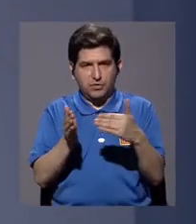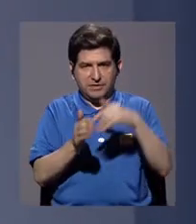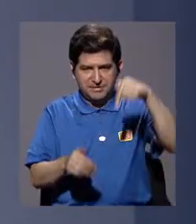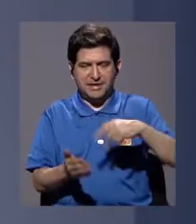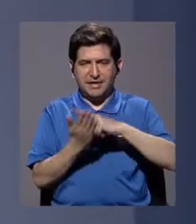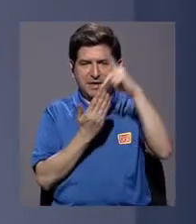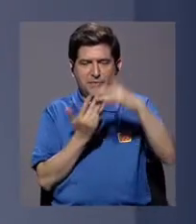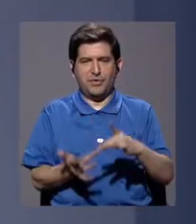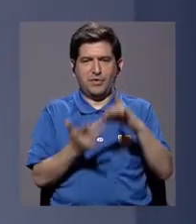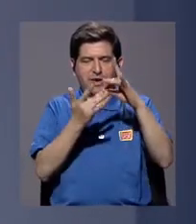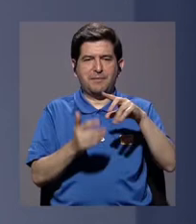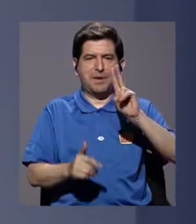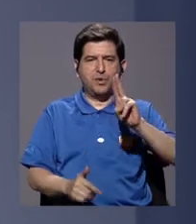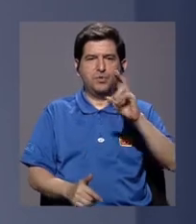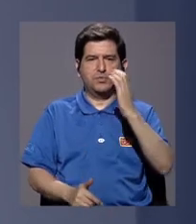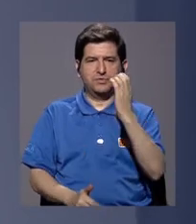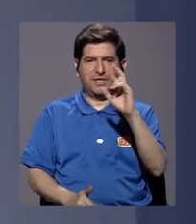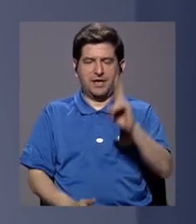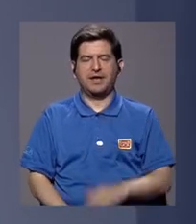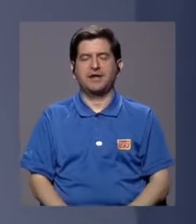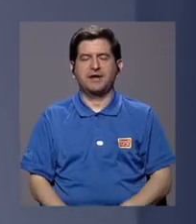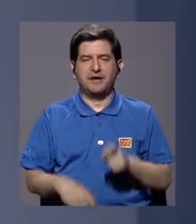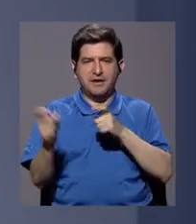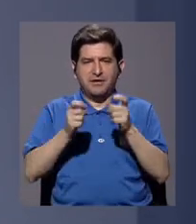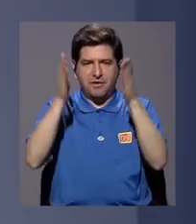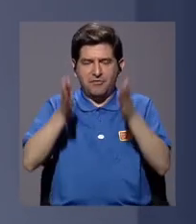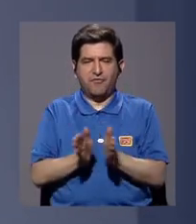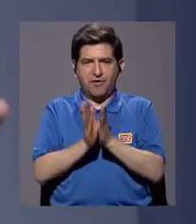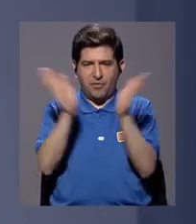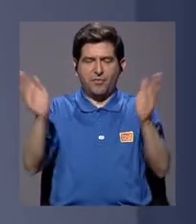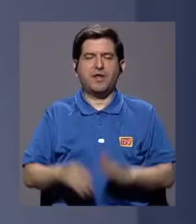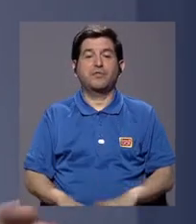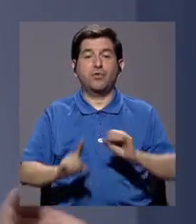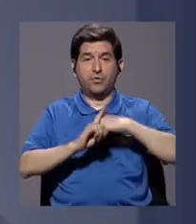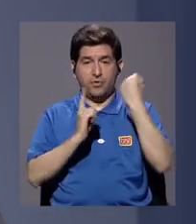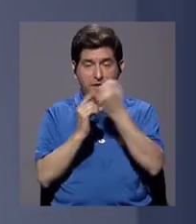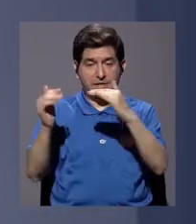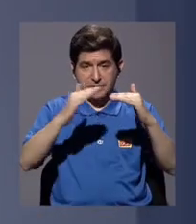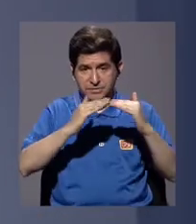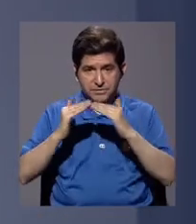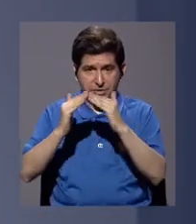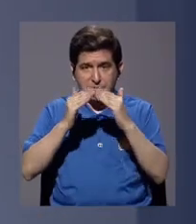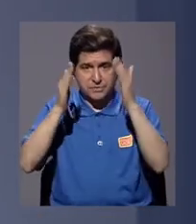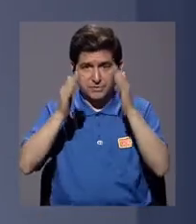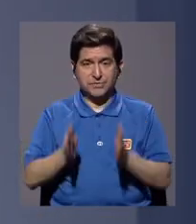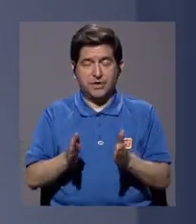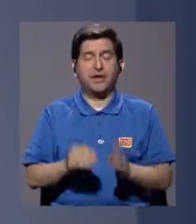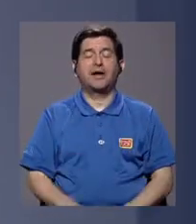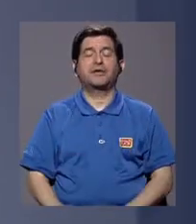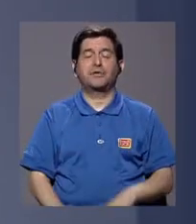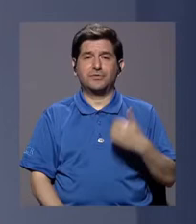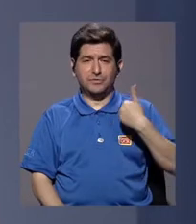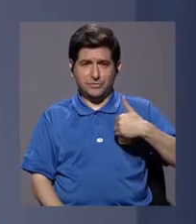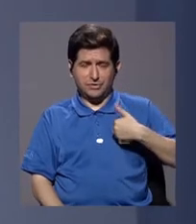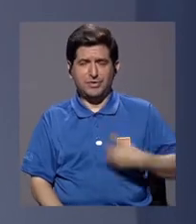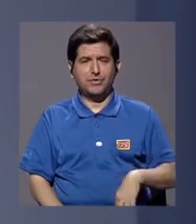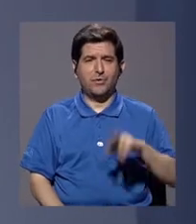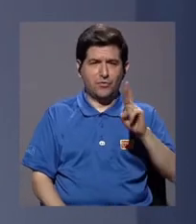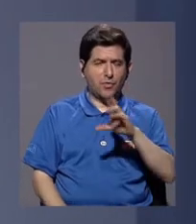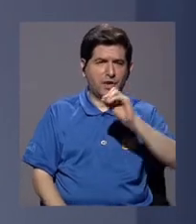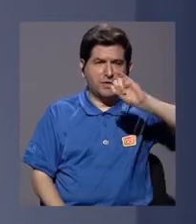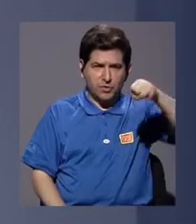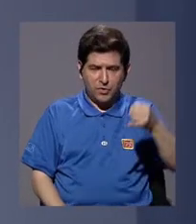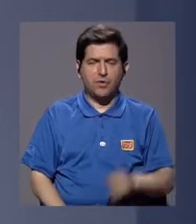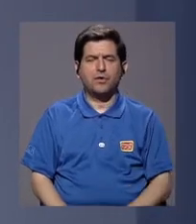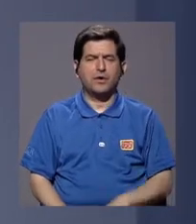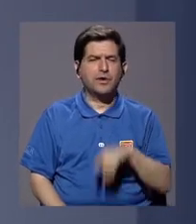Regresamos a Especiales Universidad de Costa Rica con el regulador general, en un escenario muy ciudadano, por cierto, don Roberto. Don Jorge,